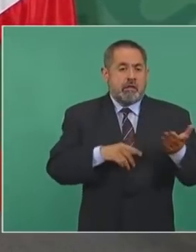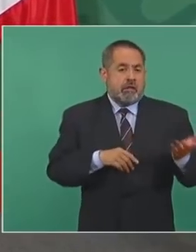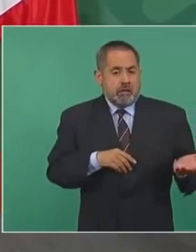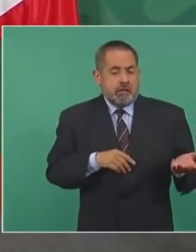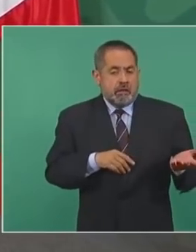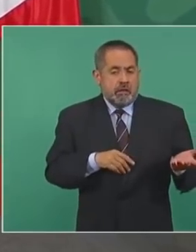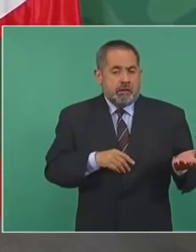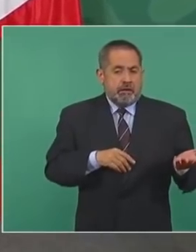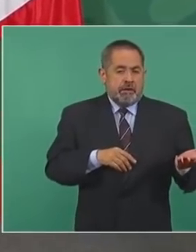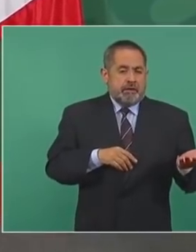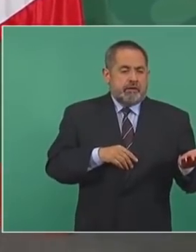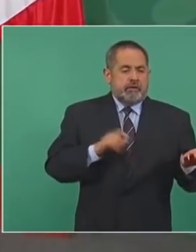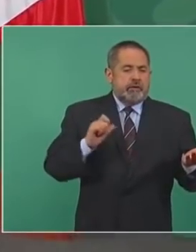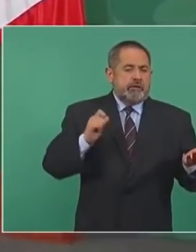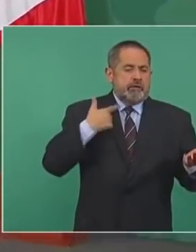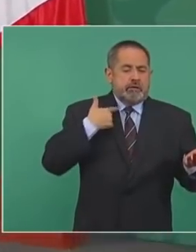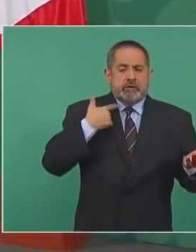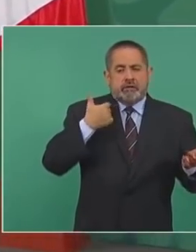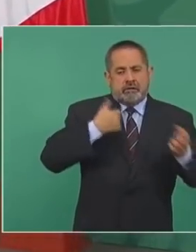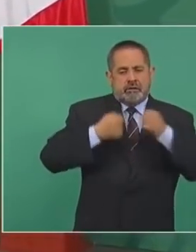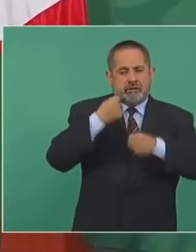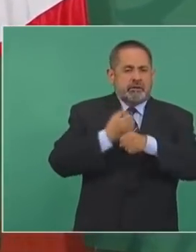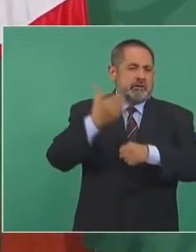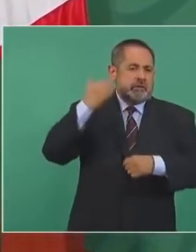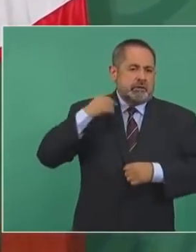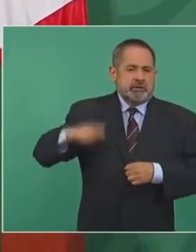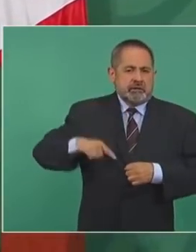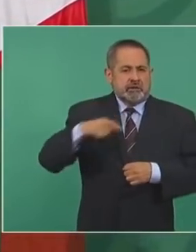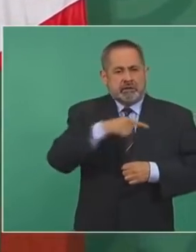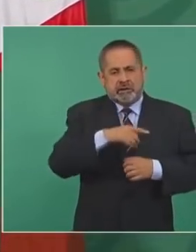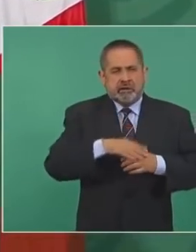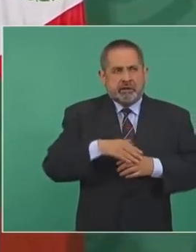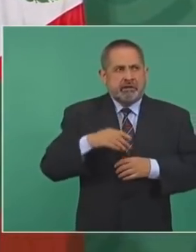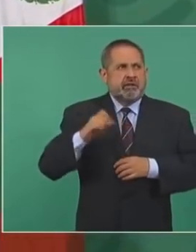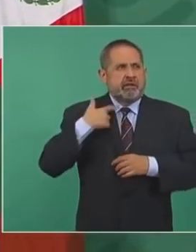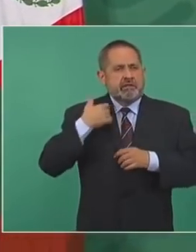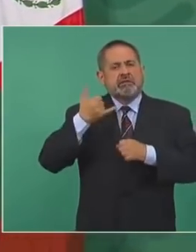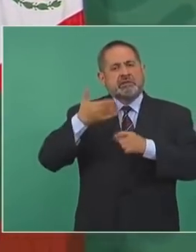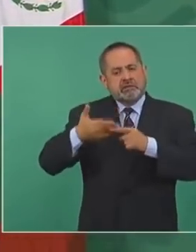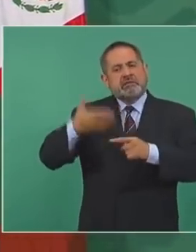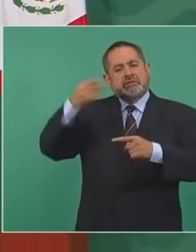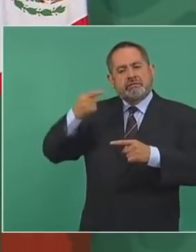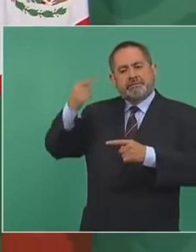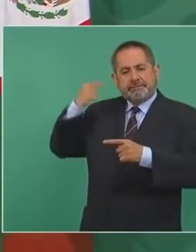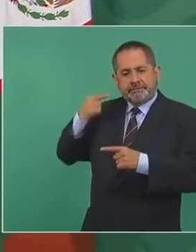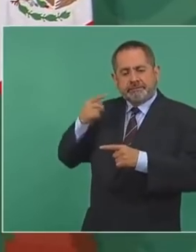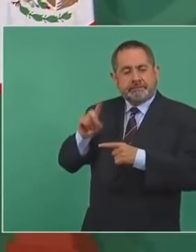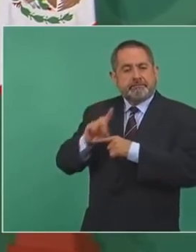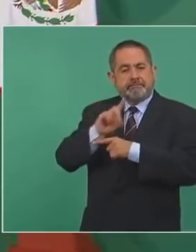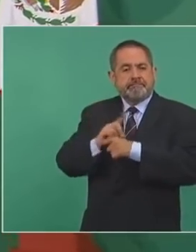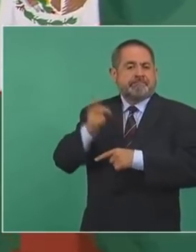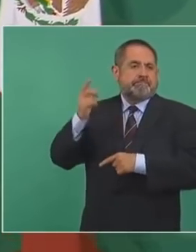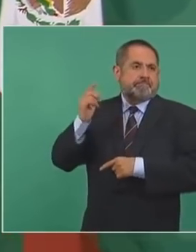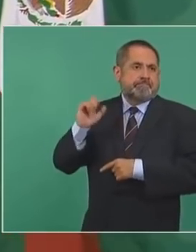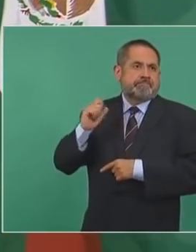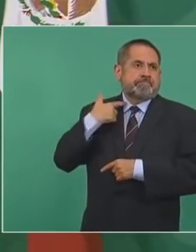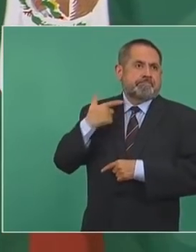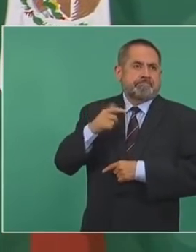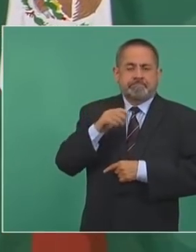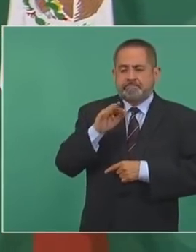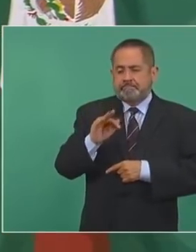en el sexenio anterior, incluso desde Calderón.